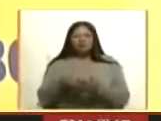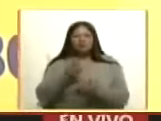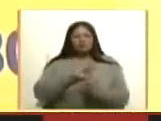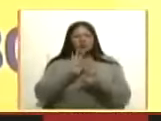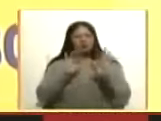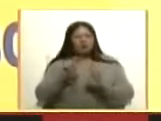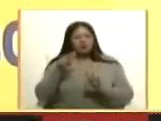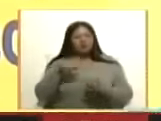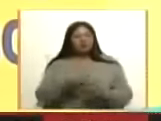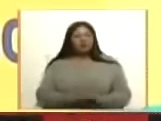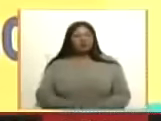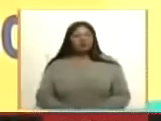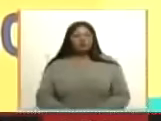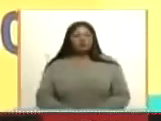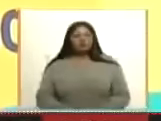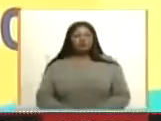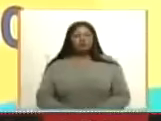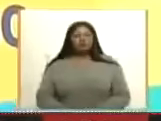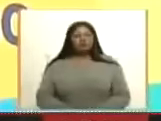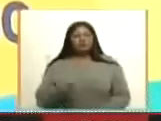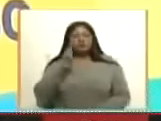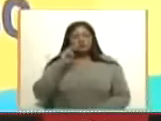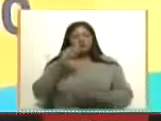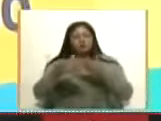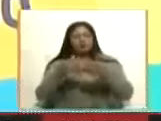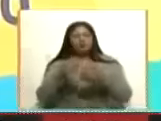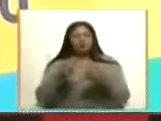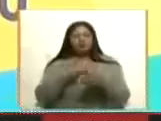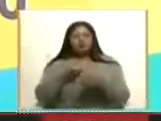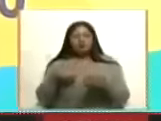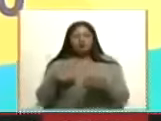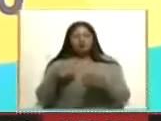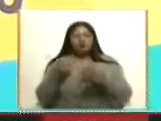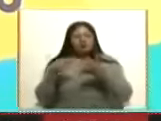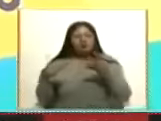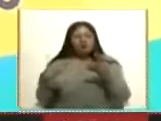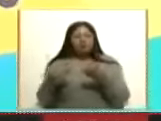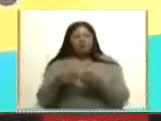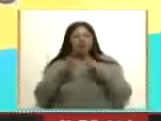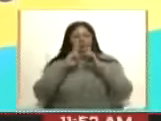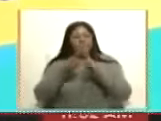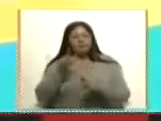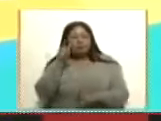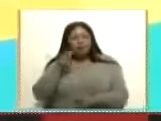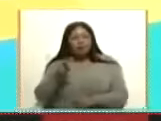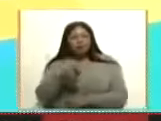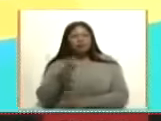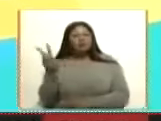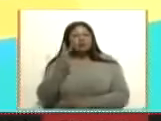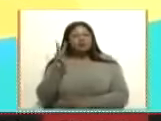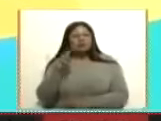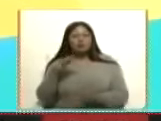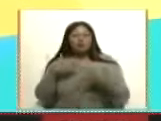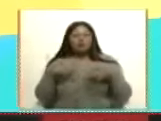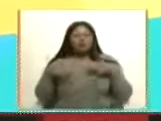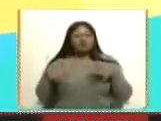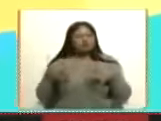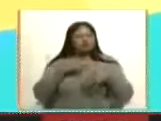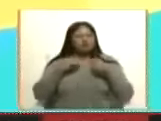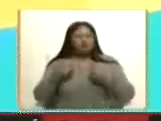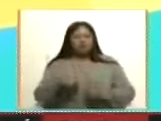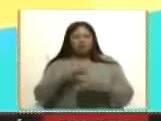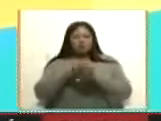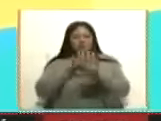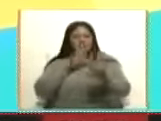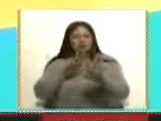soberanía se dio se llevó adelante el referéndum y la respuesta del pueblo venezolano fue abrumadora fue